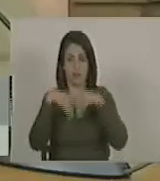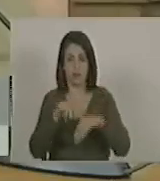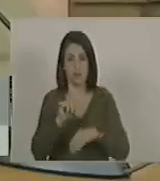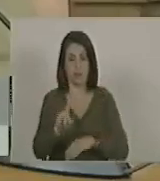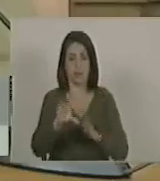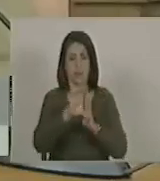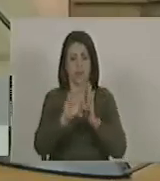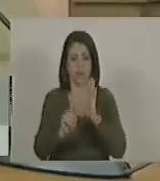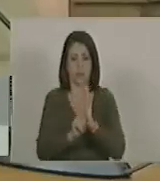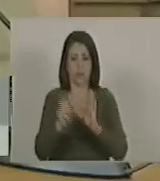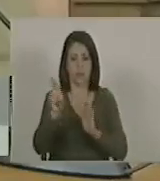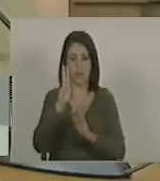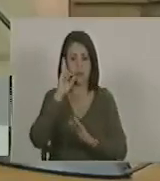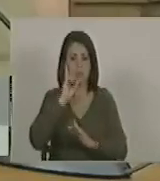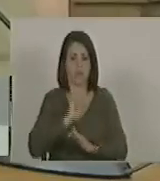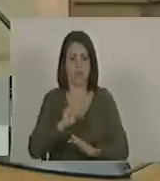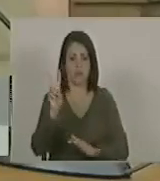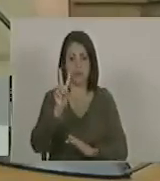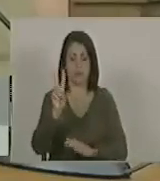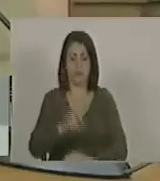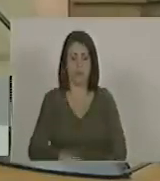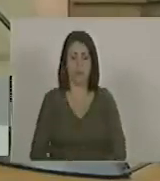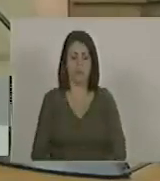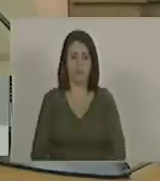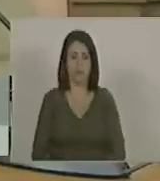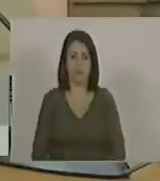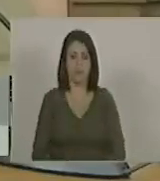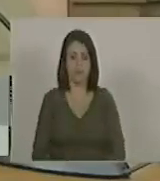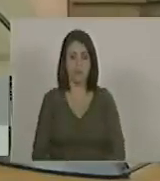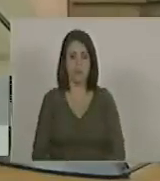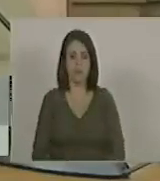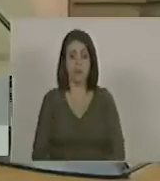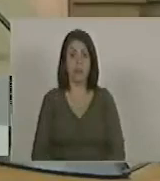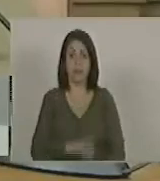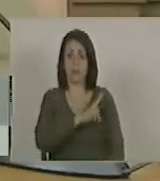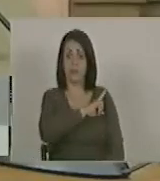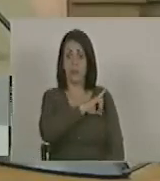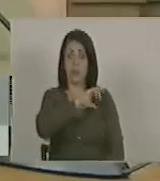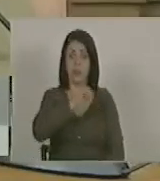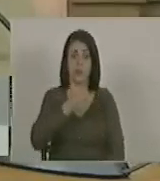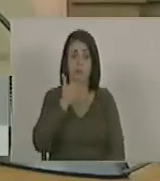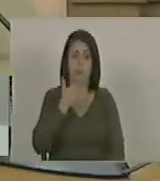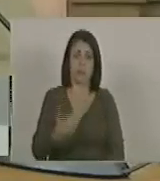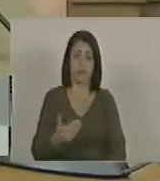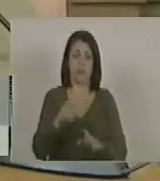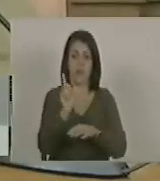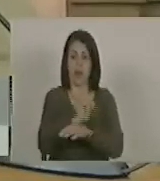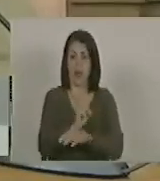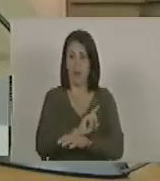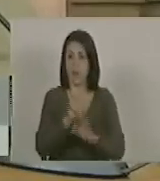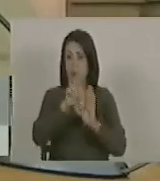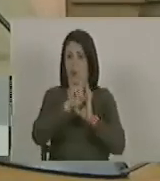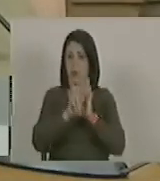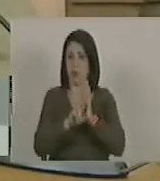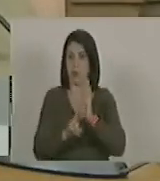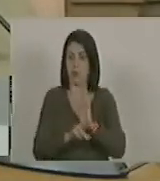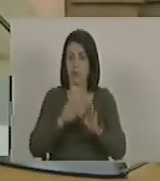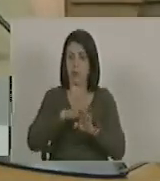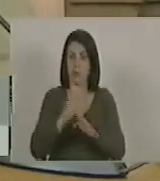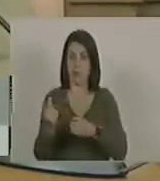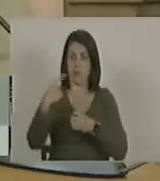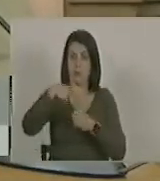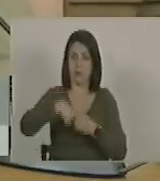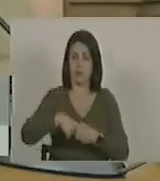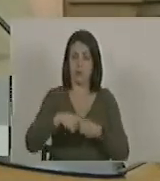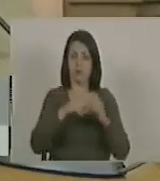1 de la Constitución de la República Bolivariana de Venezuela. La Junta Directiva solicita la urgencia reglamentaria para